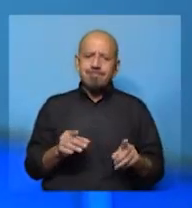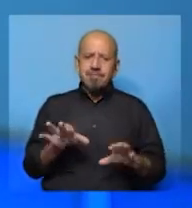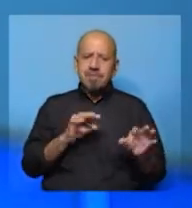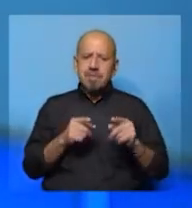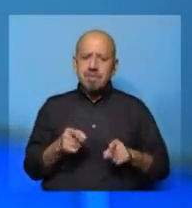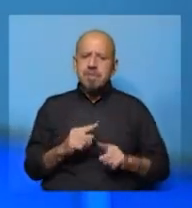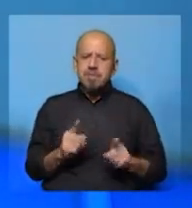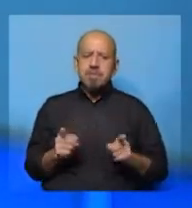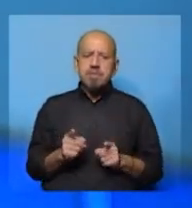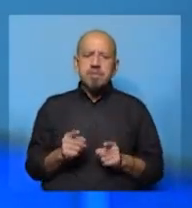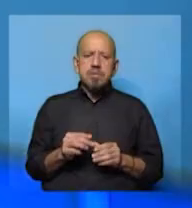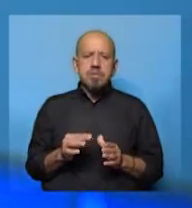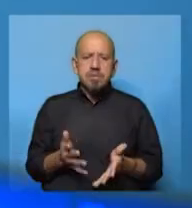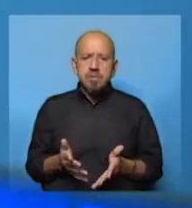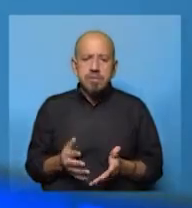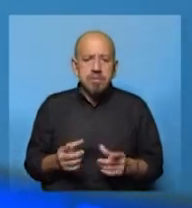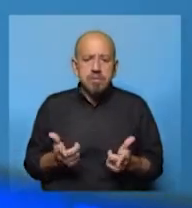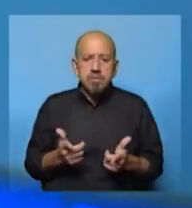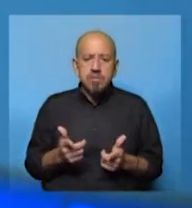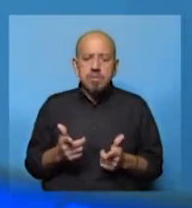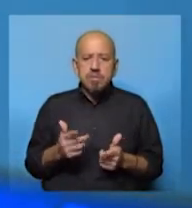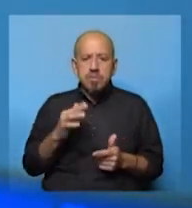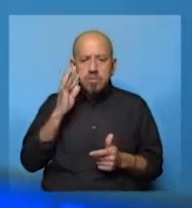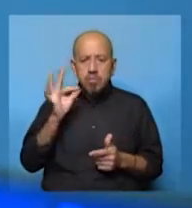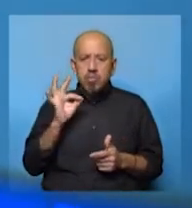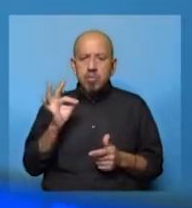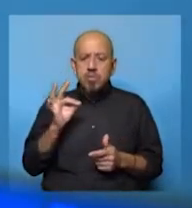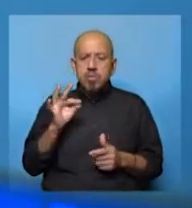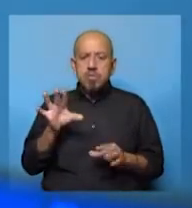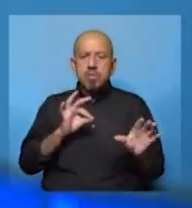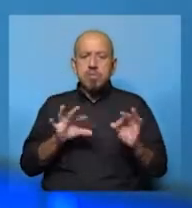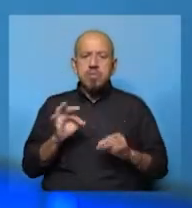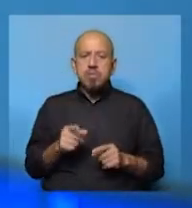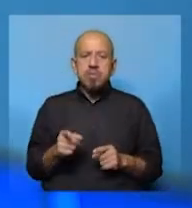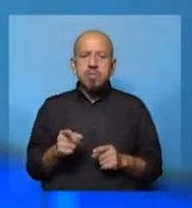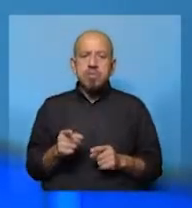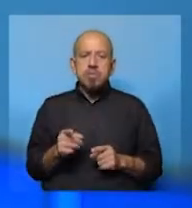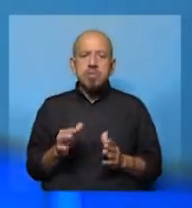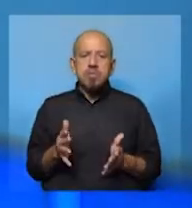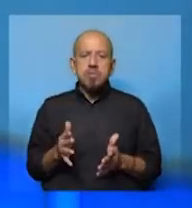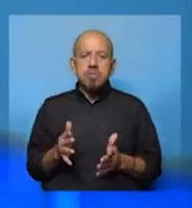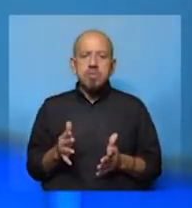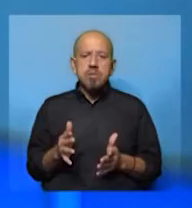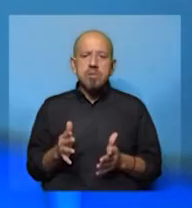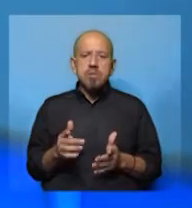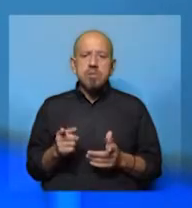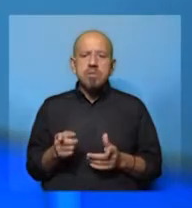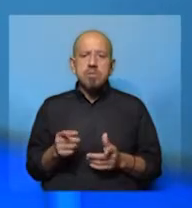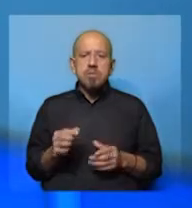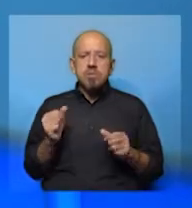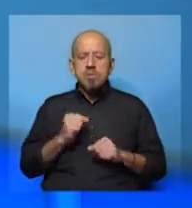dignas no tienen oportunidad de elegir que no es lo mismo eso no quiere decir que tú puedas